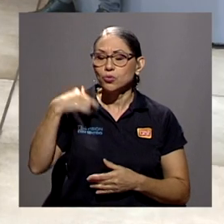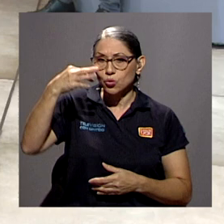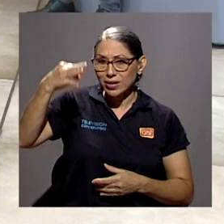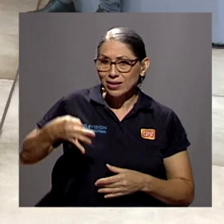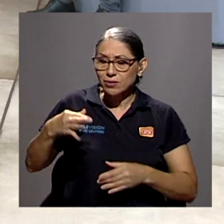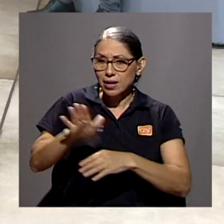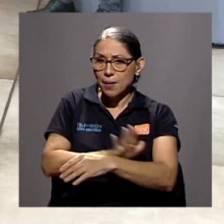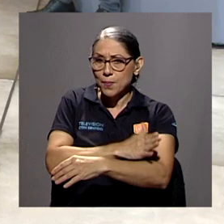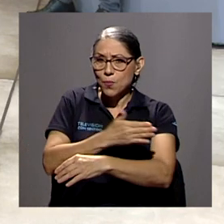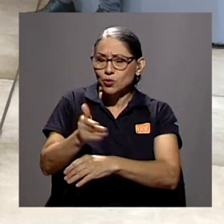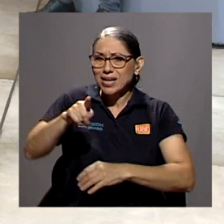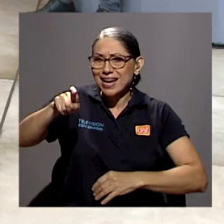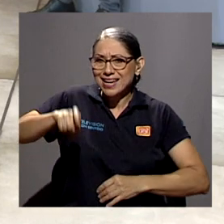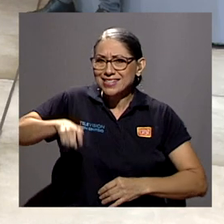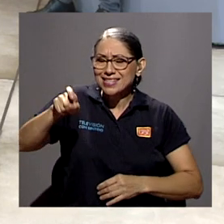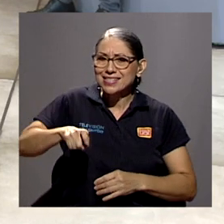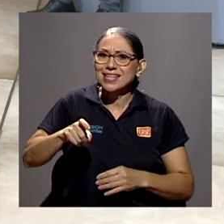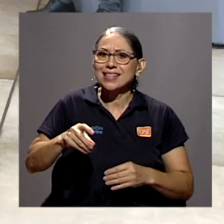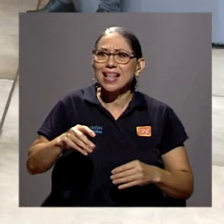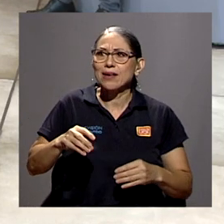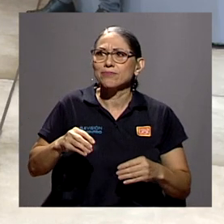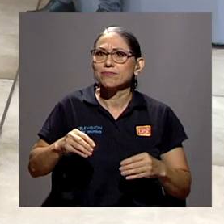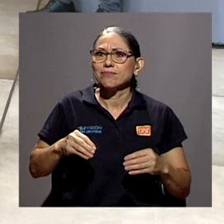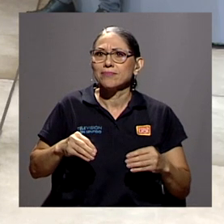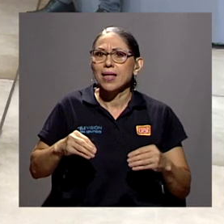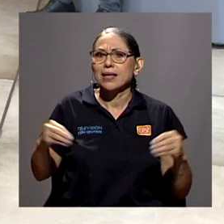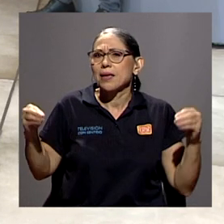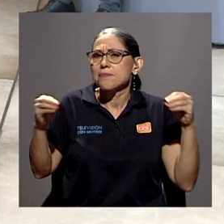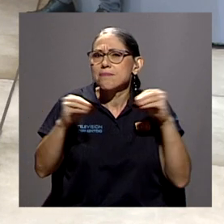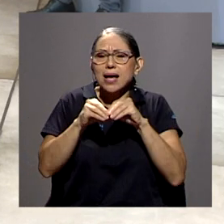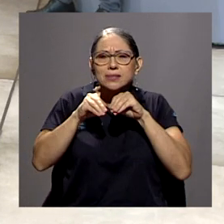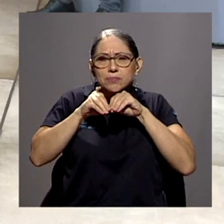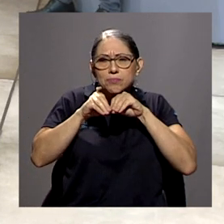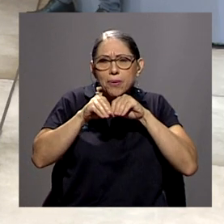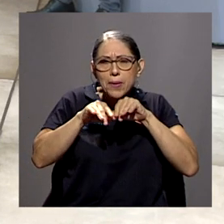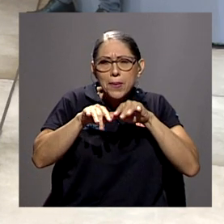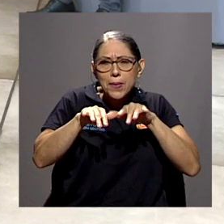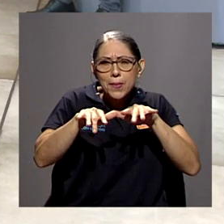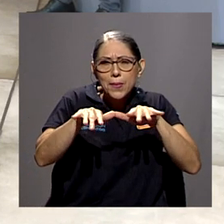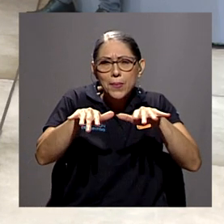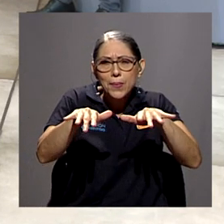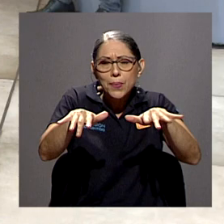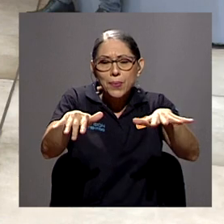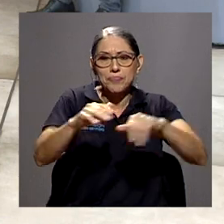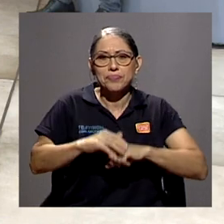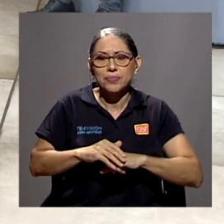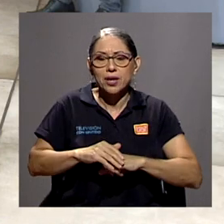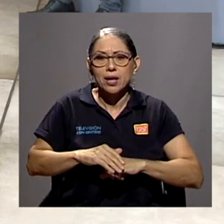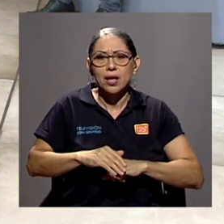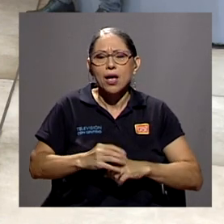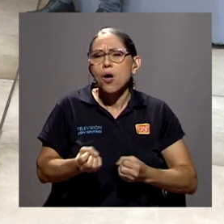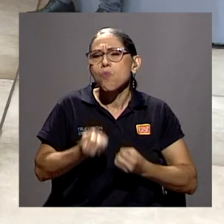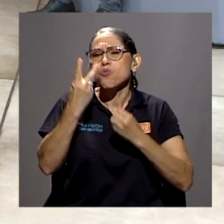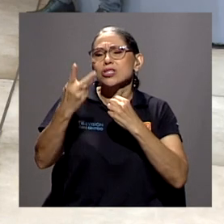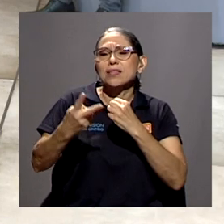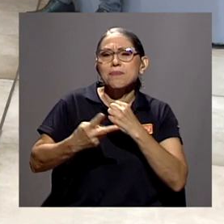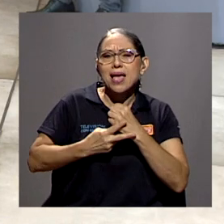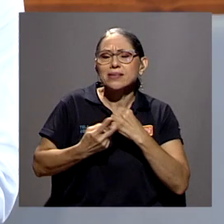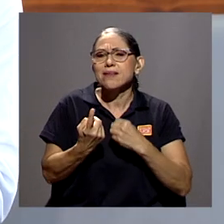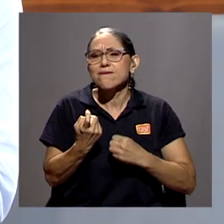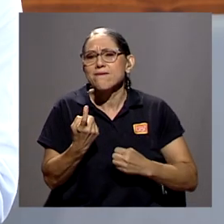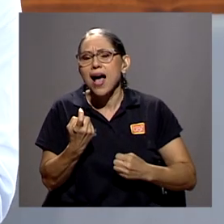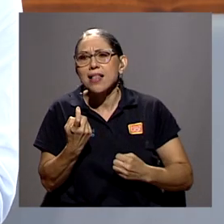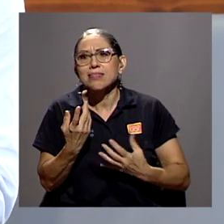la música necesita llegar a más que permitamos que llegue a más sectores de la población creo que muchas veces es por falta